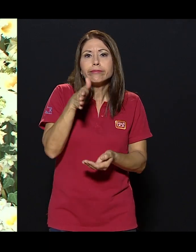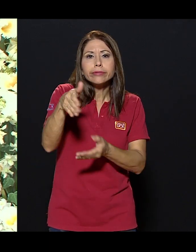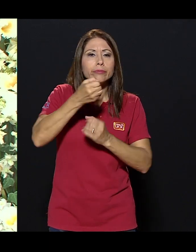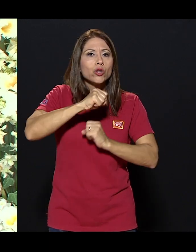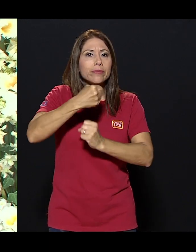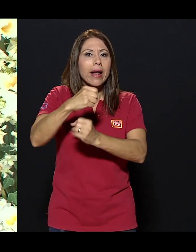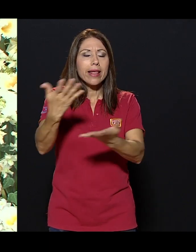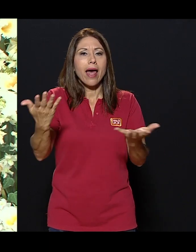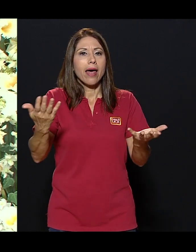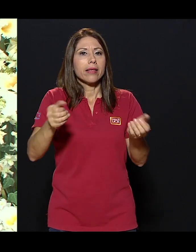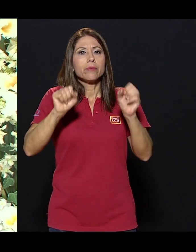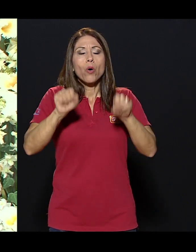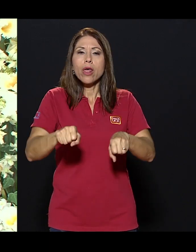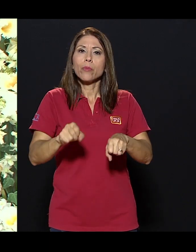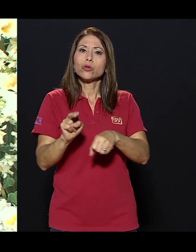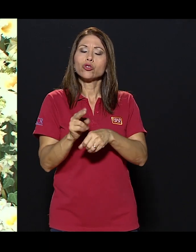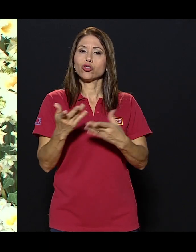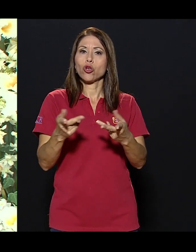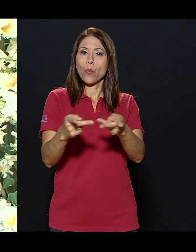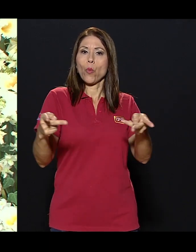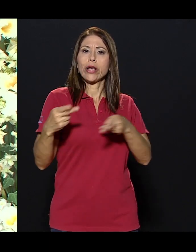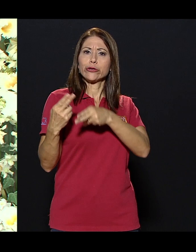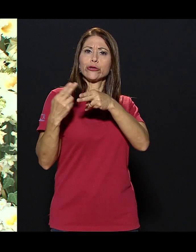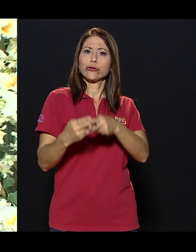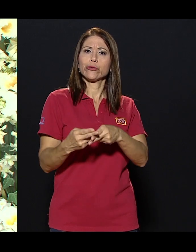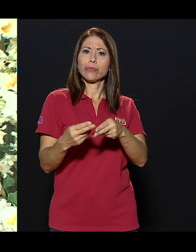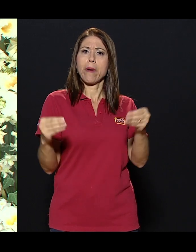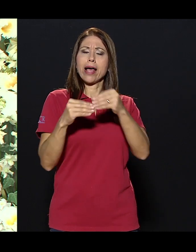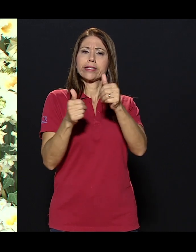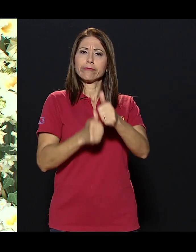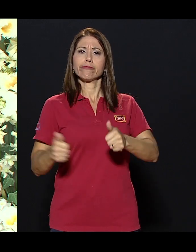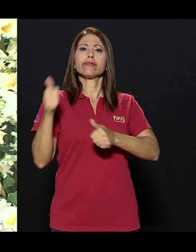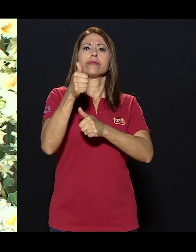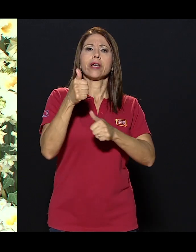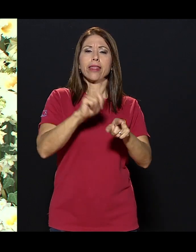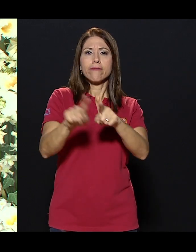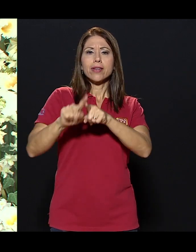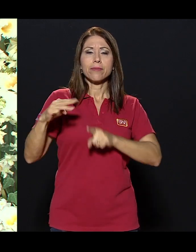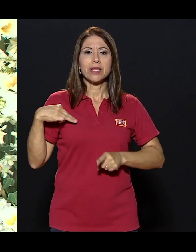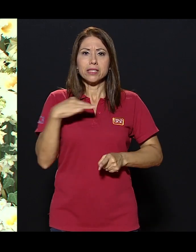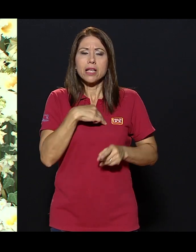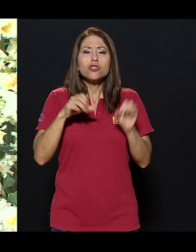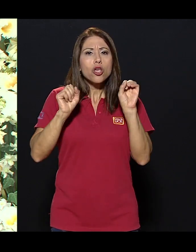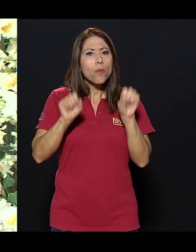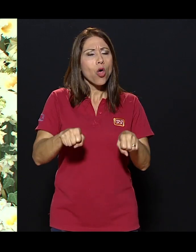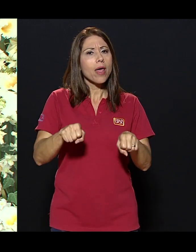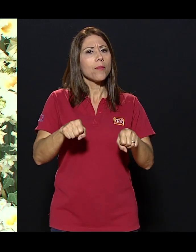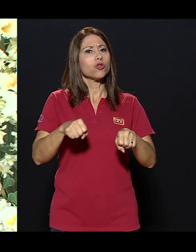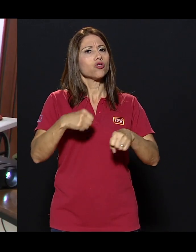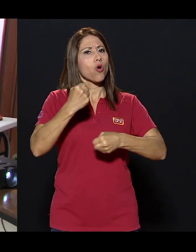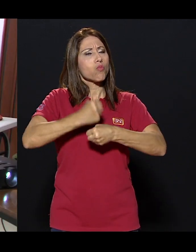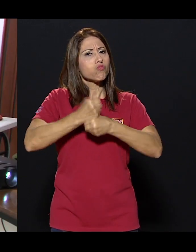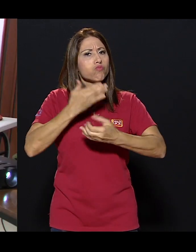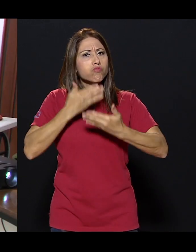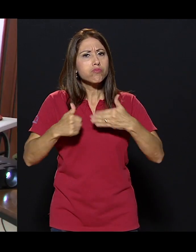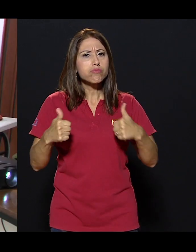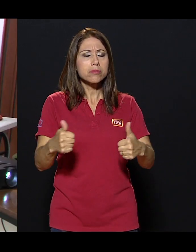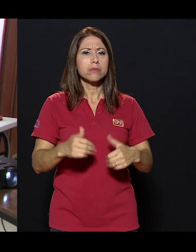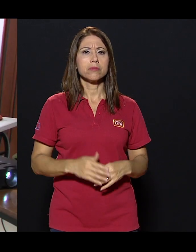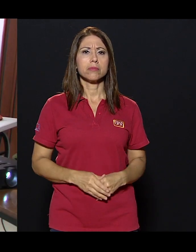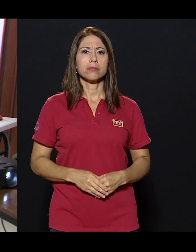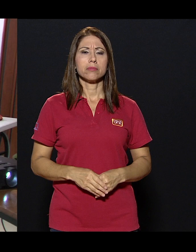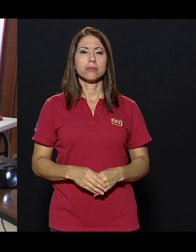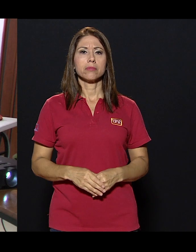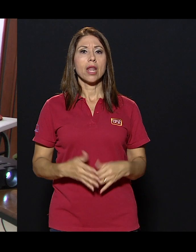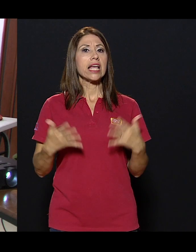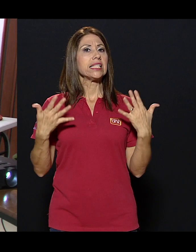podemos llegar a las municipalidades, a puestos de mayor jerarquía también, ministerios, y desempeñar una